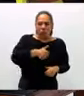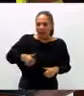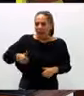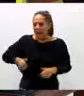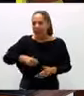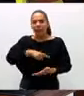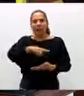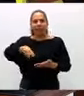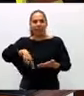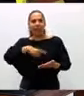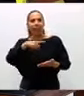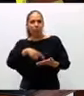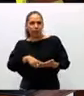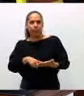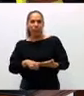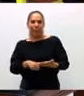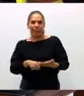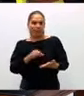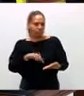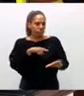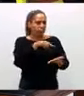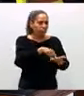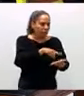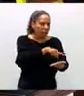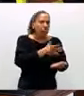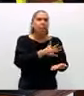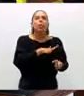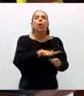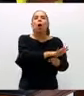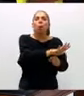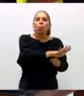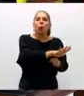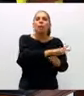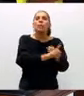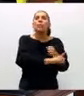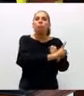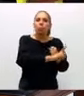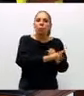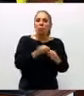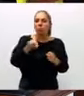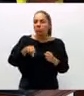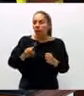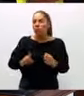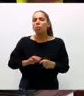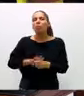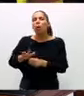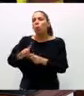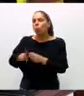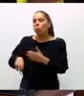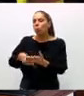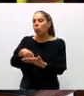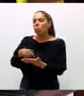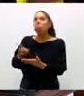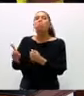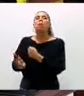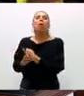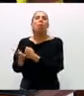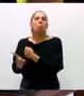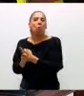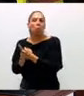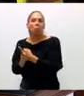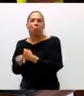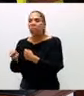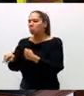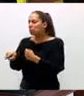riesgos, ¿no? Ustedes saben, este enfoque de riesgo-protección que lo hemos utilizado en todos lados. Bueno, trabajar con las familias el